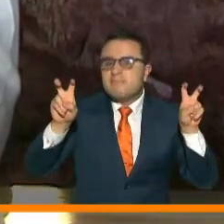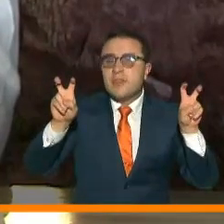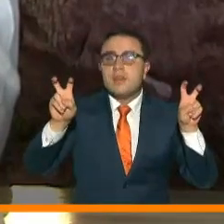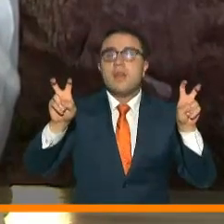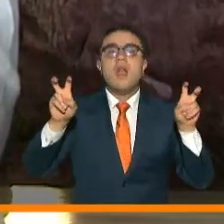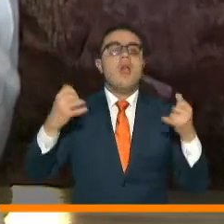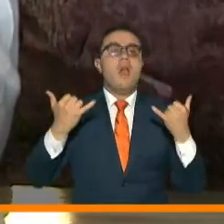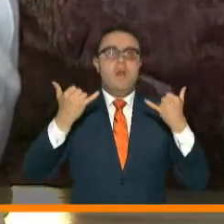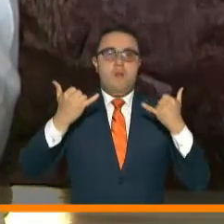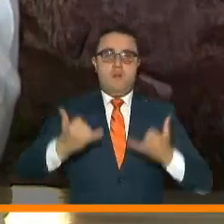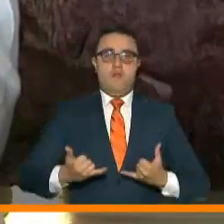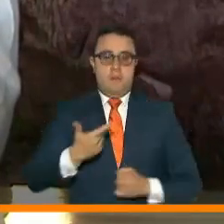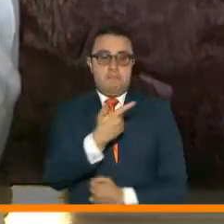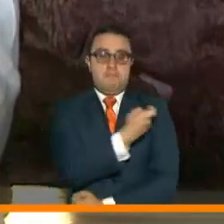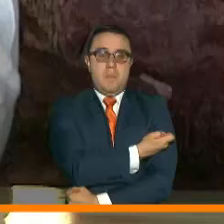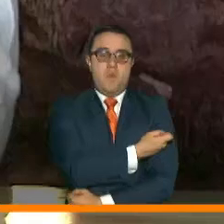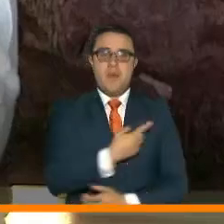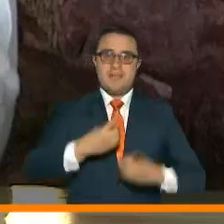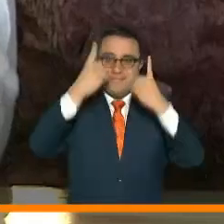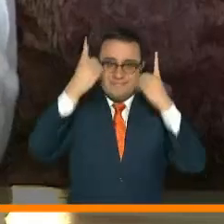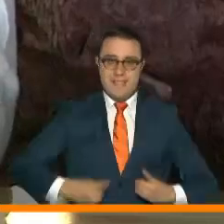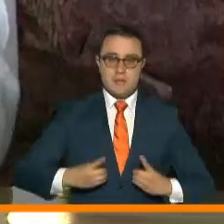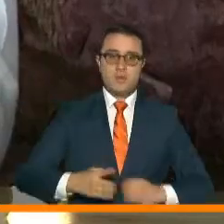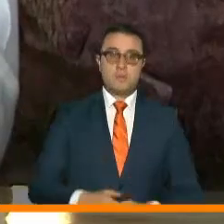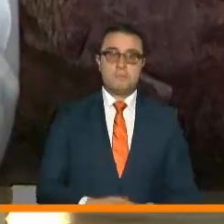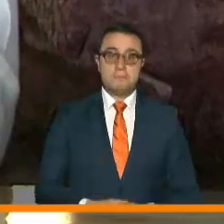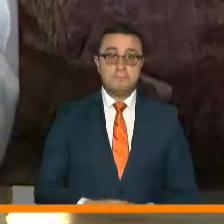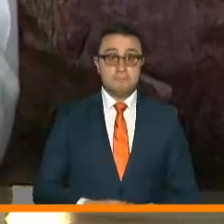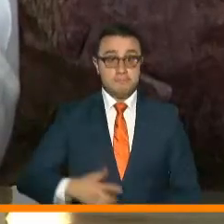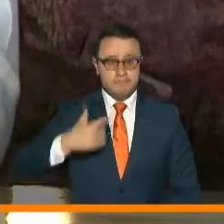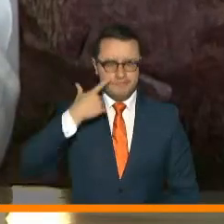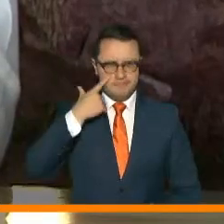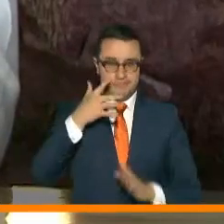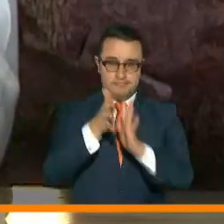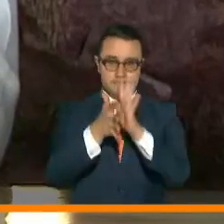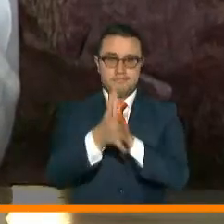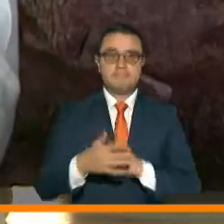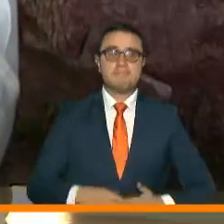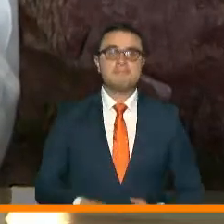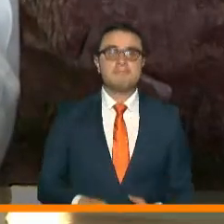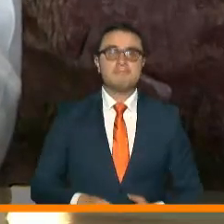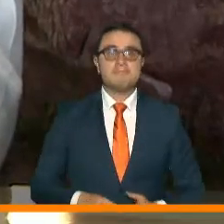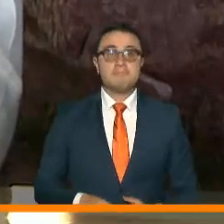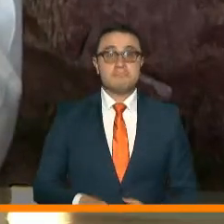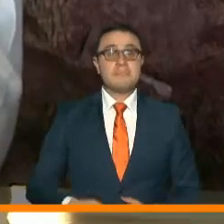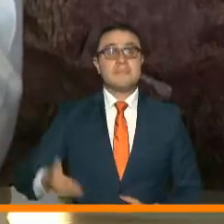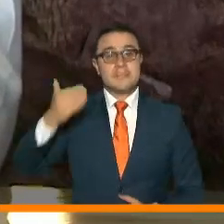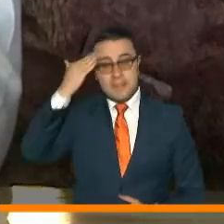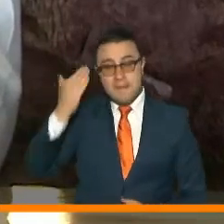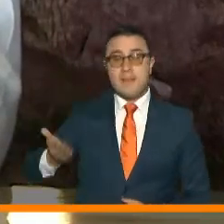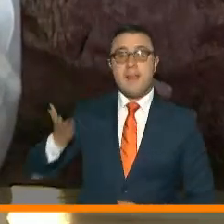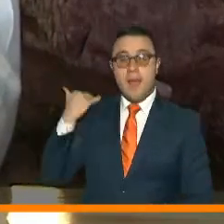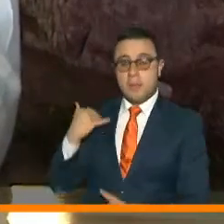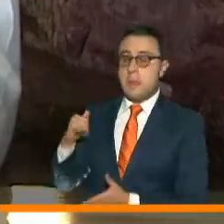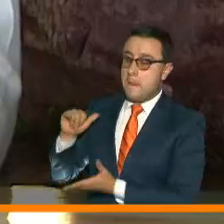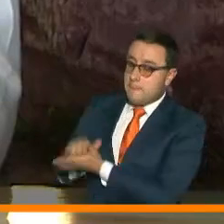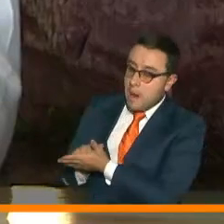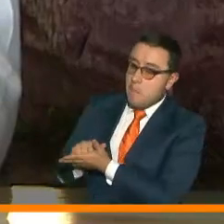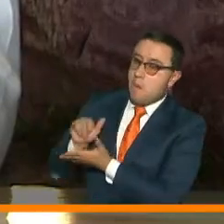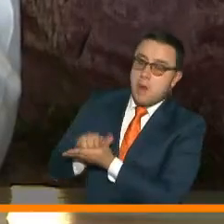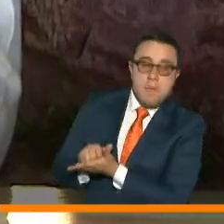importantes en materia de vacunas. Pero quiero empezar por lo siguiente. Como tantas veces lo hemos dicho a lo largo de